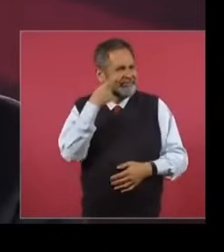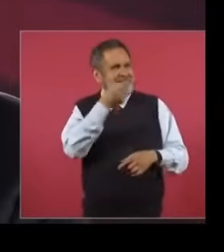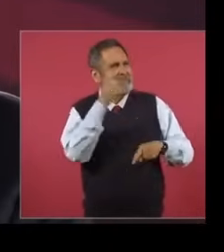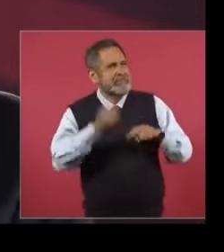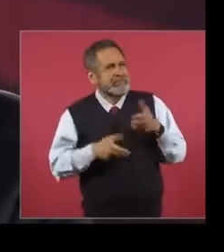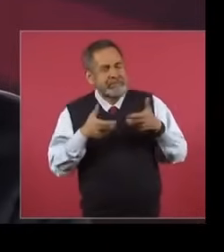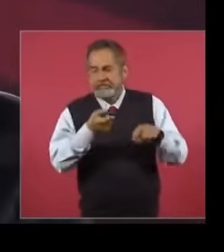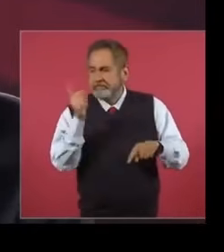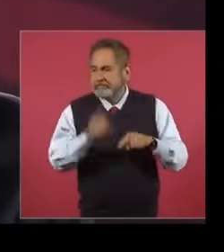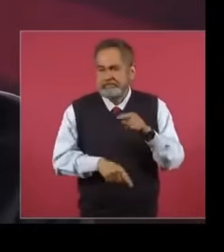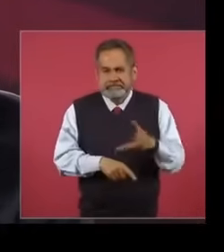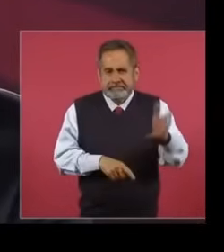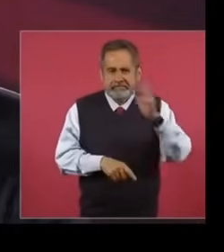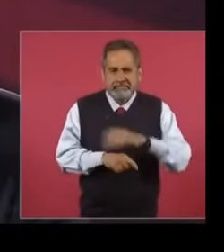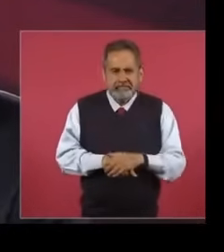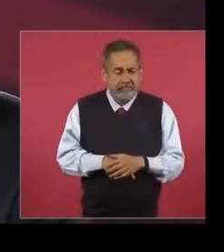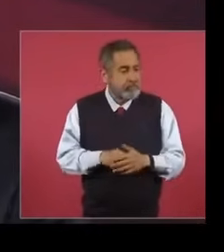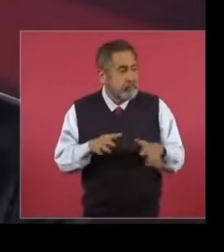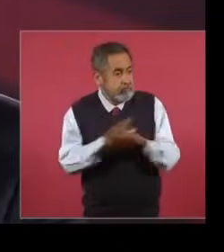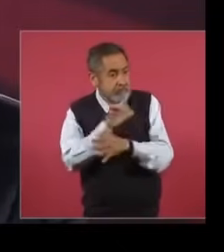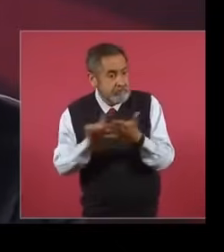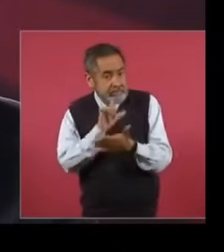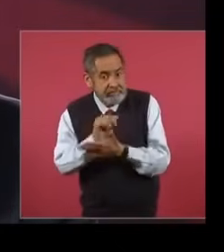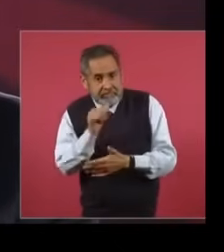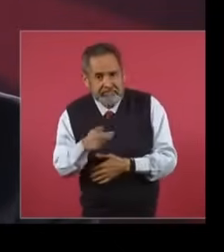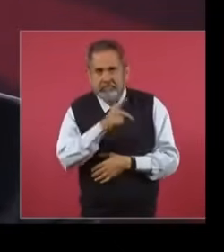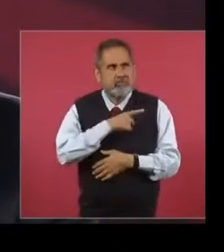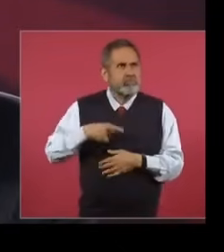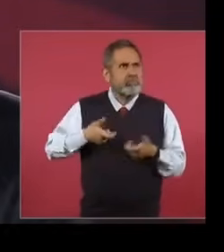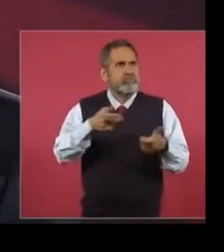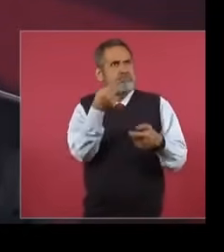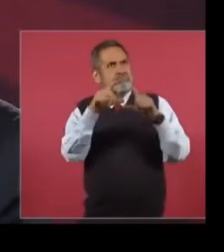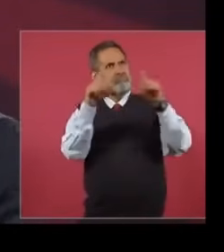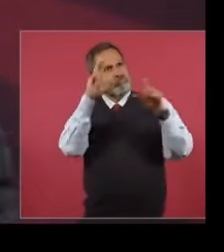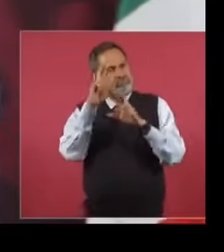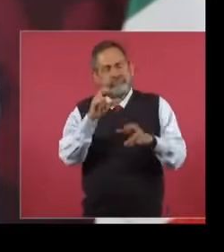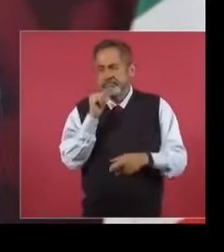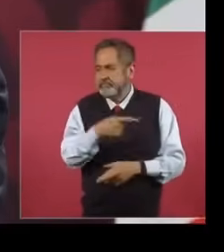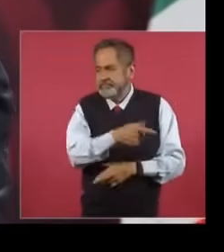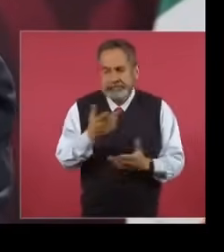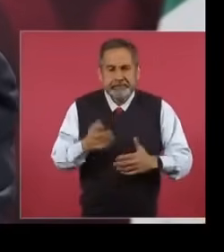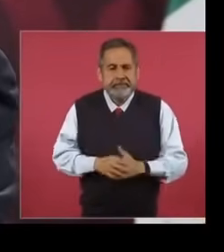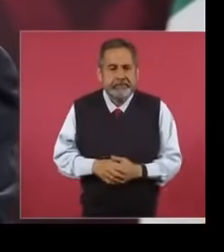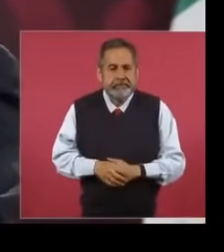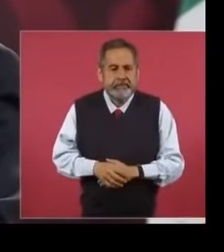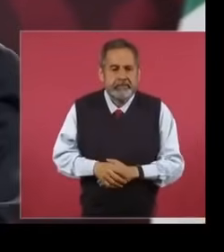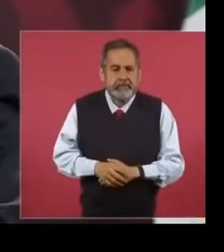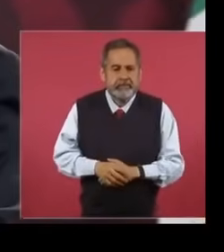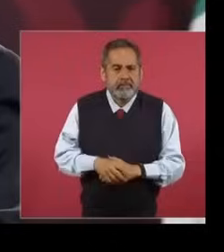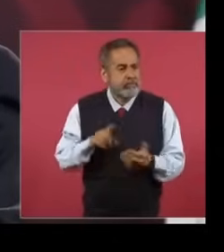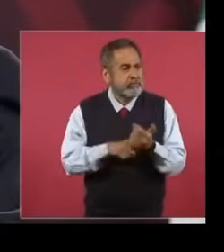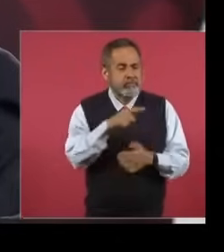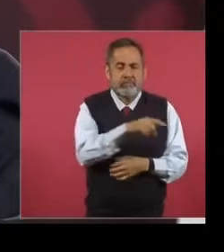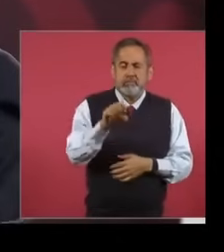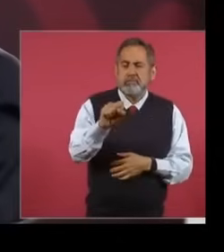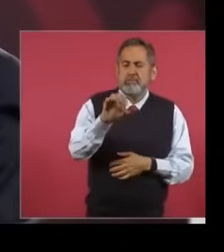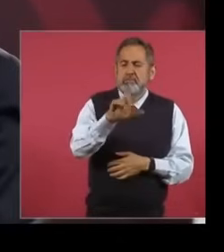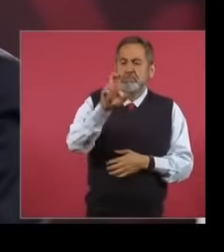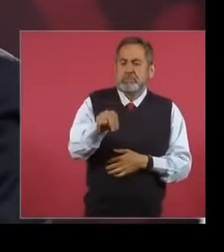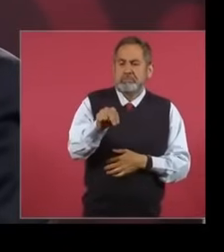el nombre Mientras no haya reformas no debe ser suprema corte de